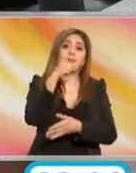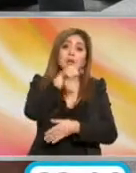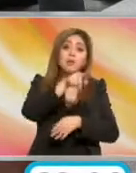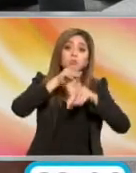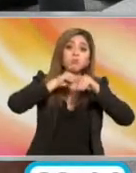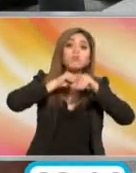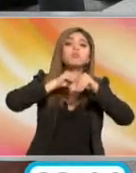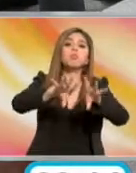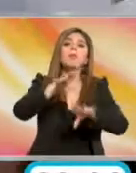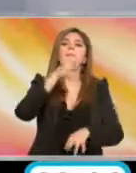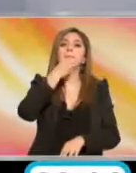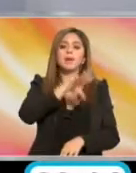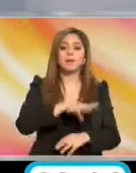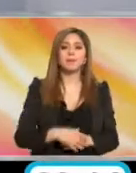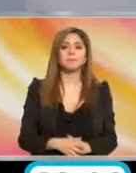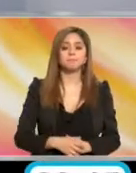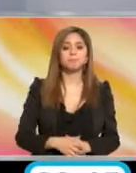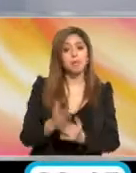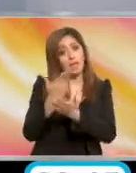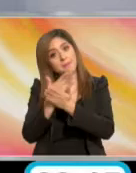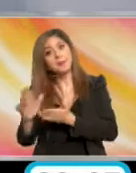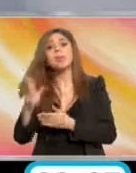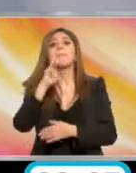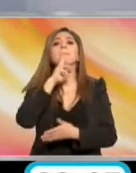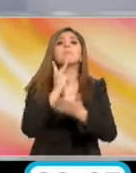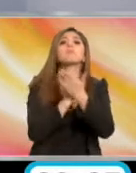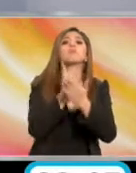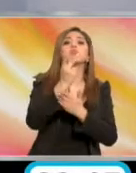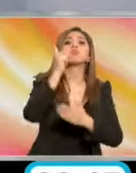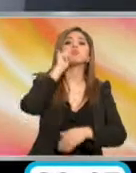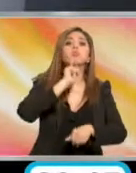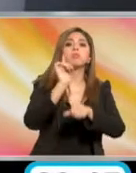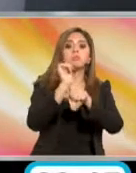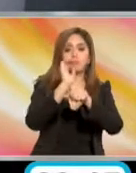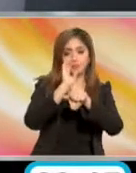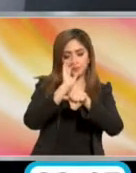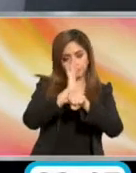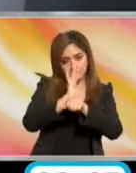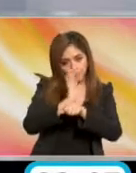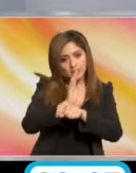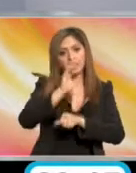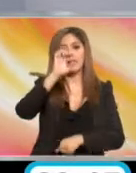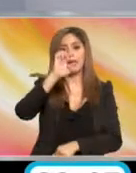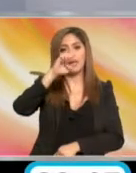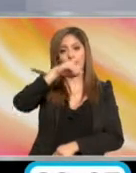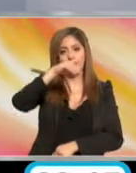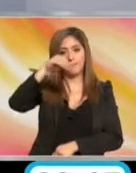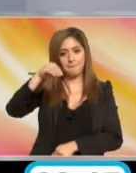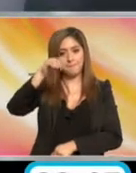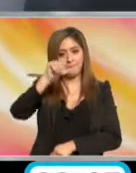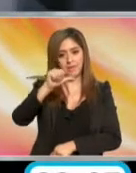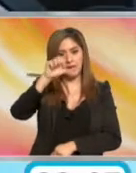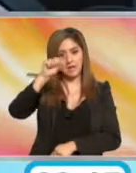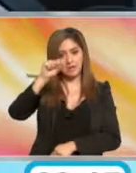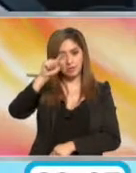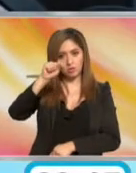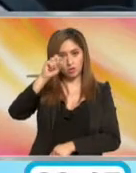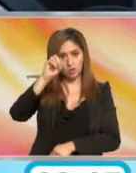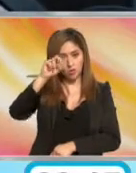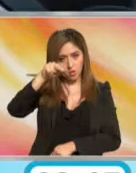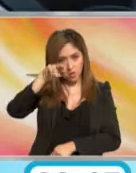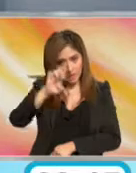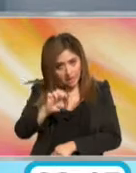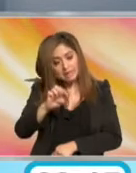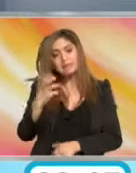bueno. El premio a la mejor actriz se lo llevó Emma Stone, con el dolor del corazón de mucha gente que le queríamos dar el premio a